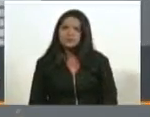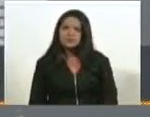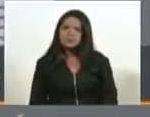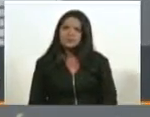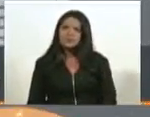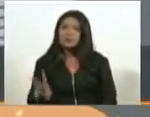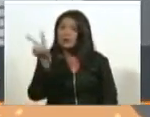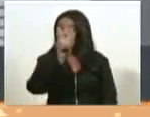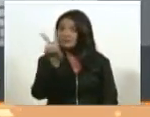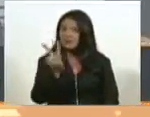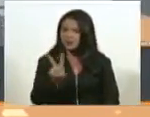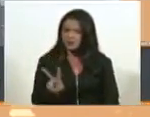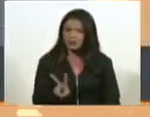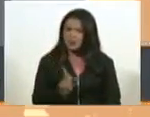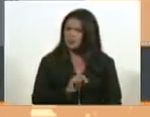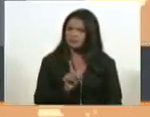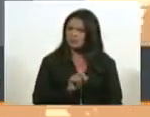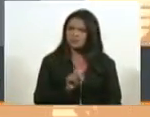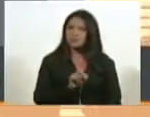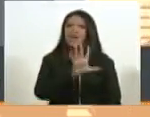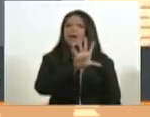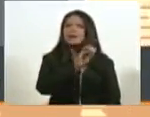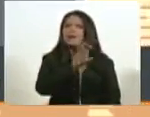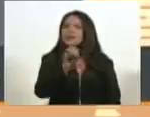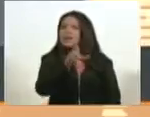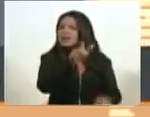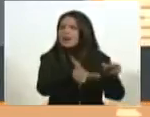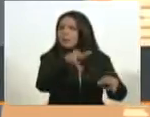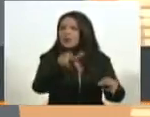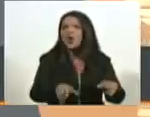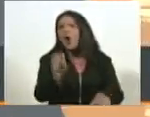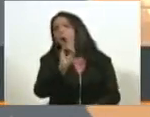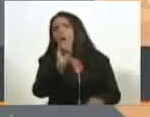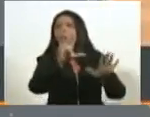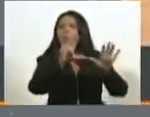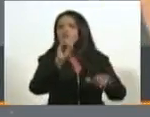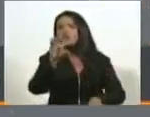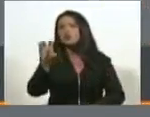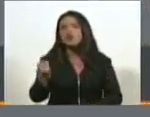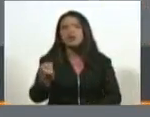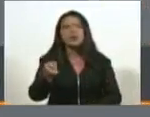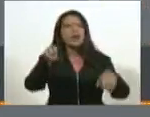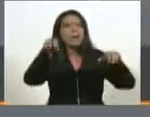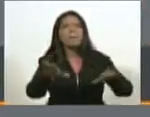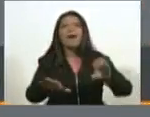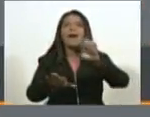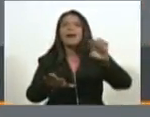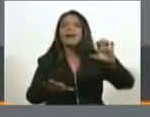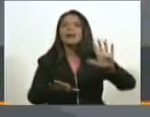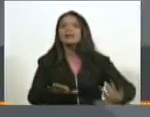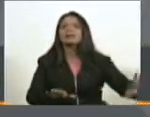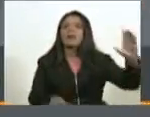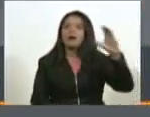Venezuela no son 500 personas ni 800 que paran el este del este de Caracas.